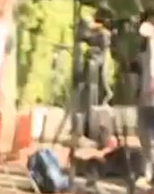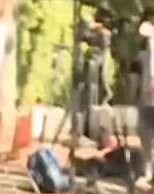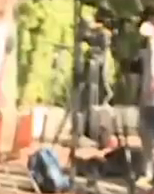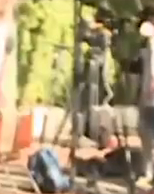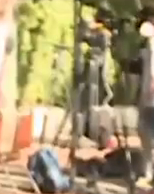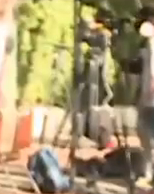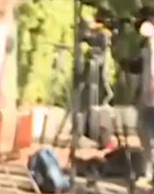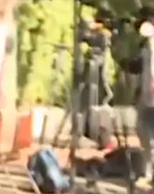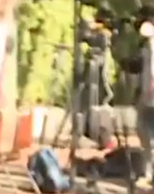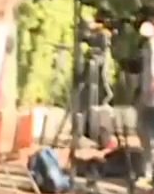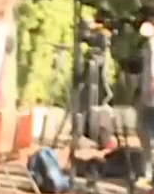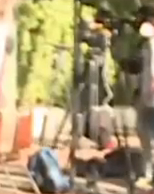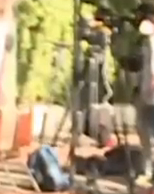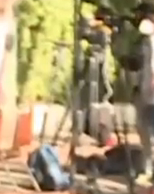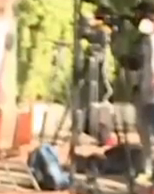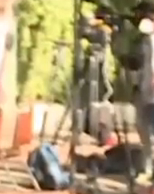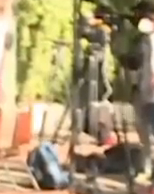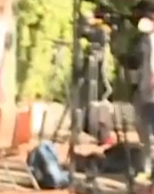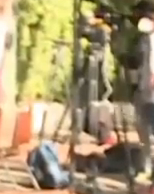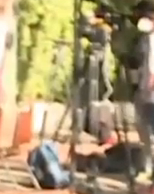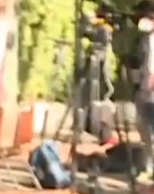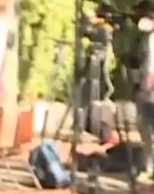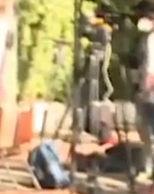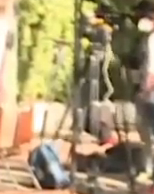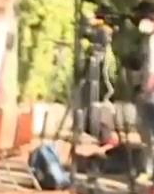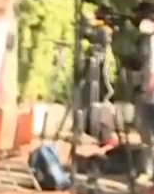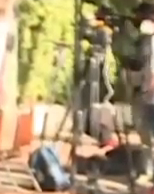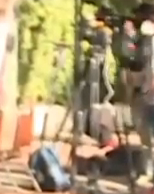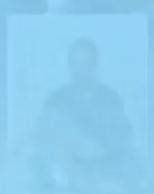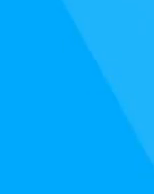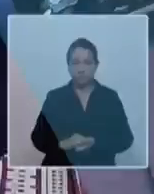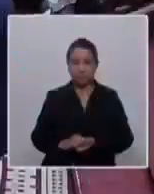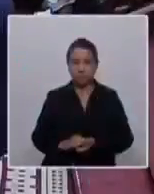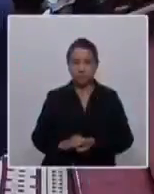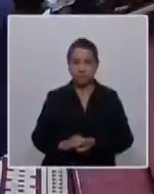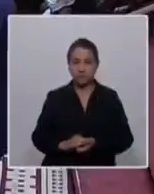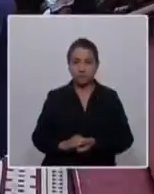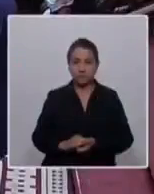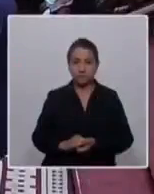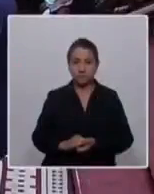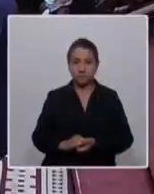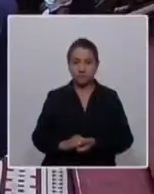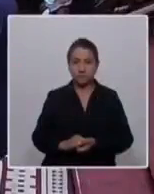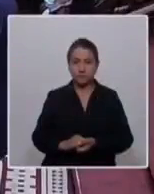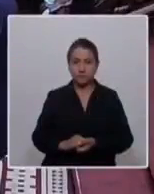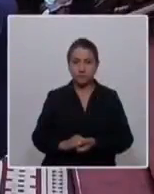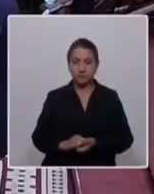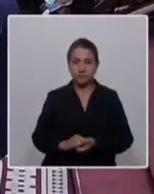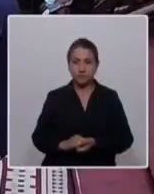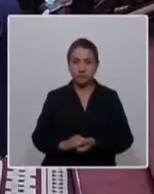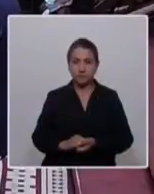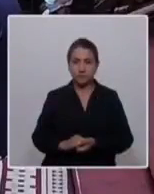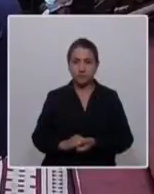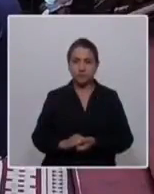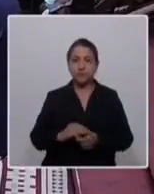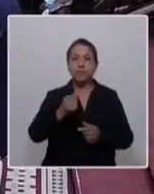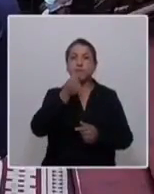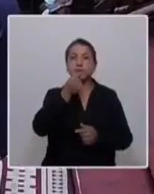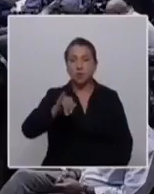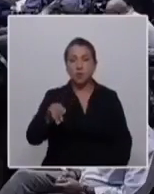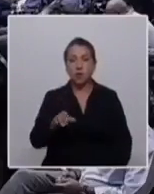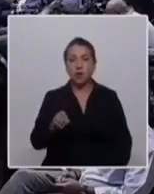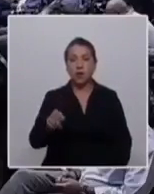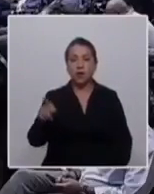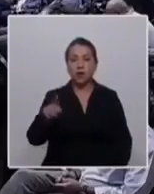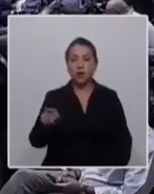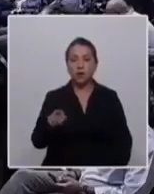la Convención Constitucional. Yo les decía al inicio de este despacho que son 9 los contactos estrechos en este órgano y claro, cómo no, si estuvieron